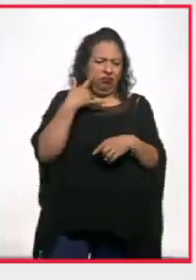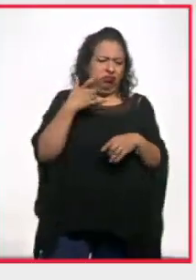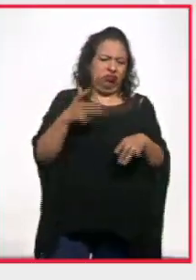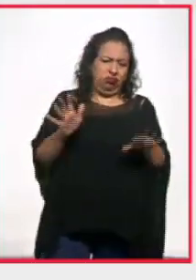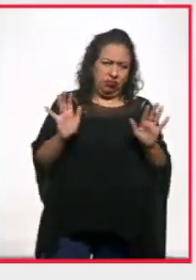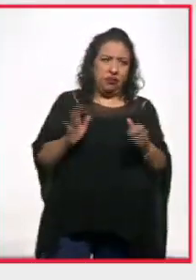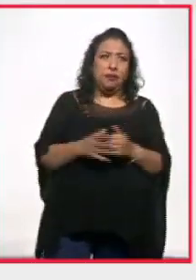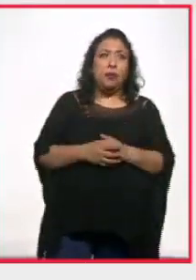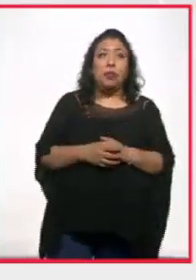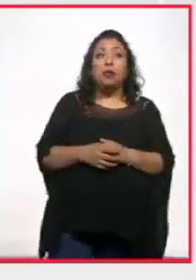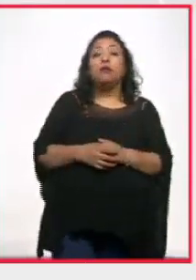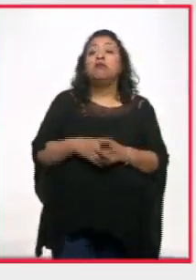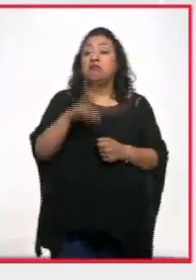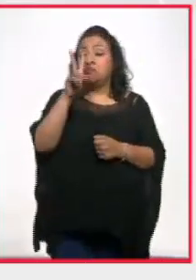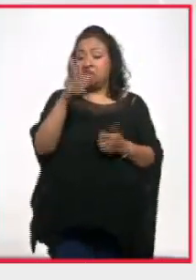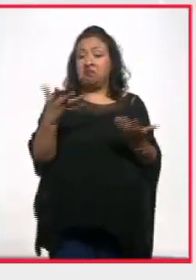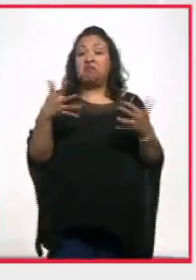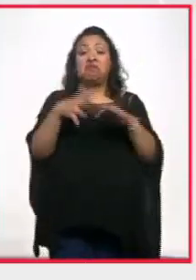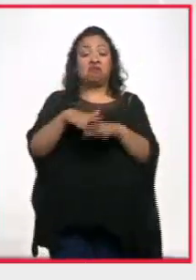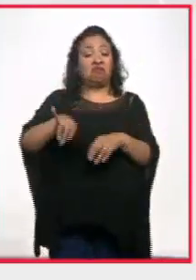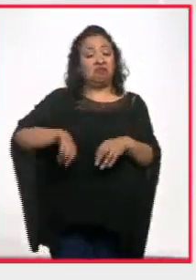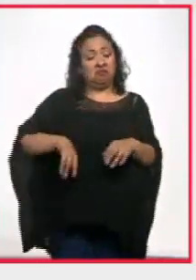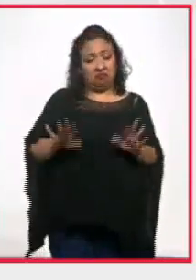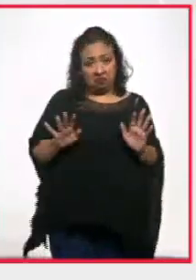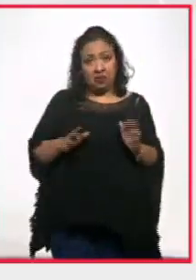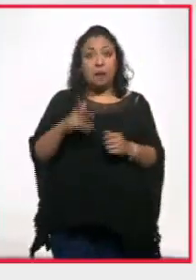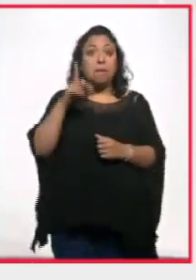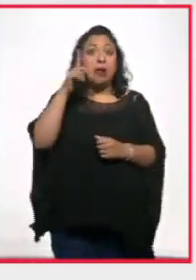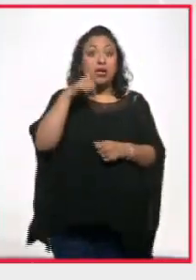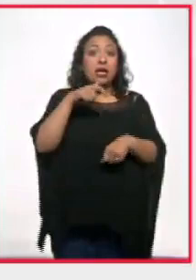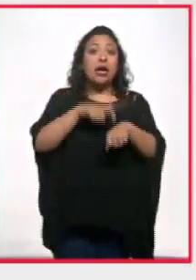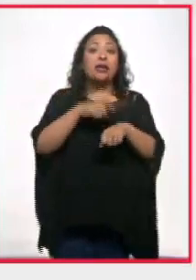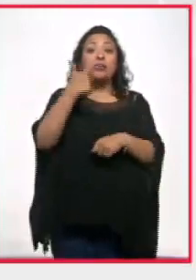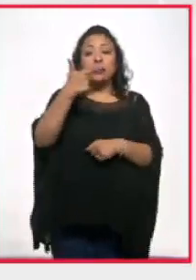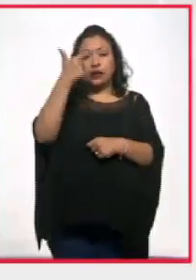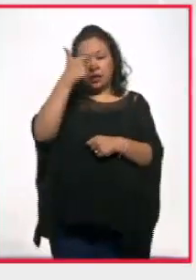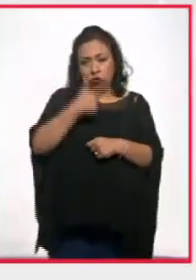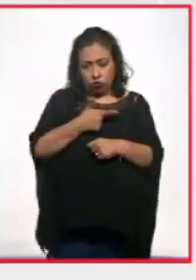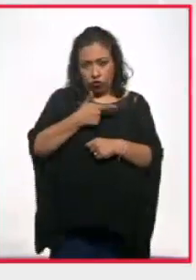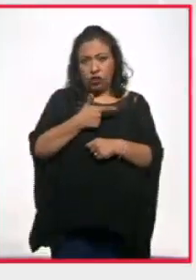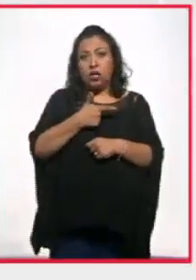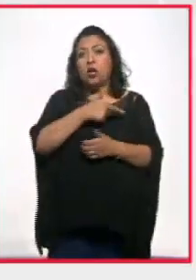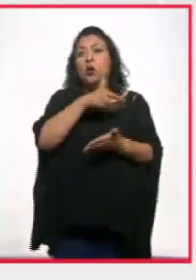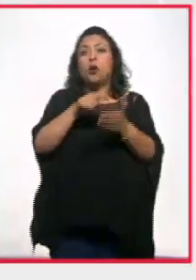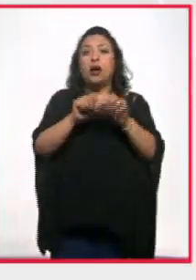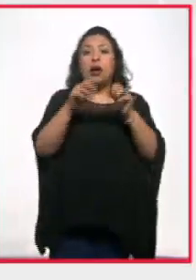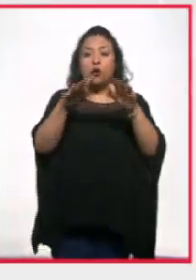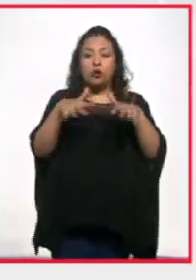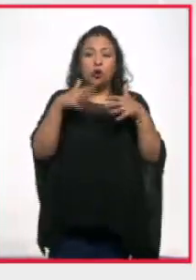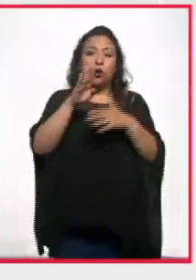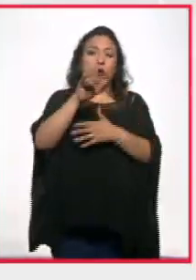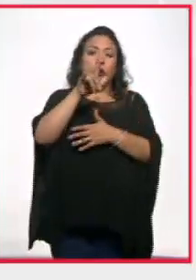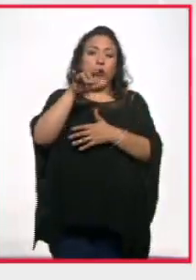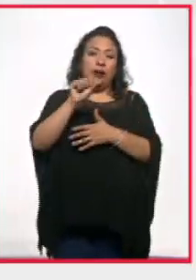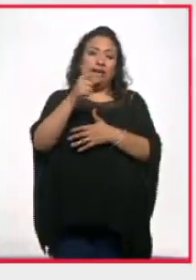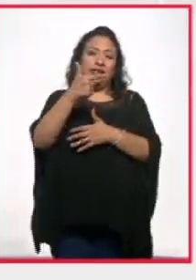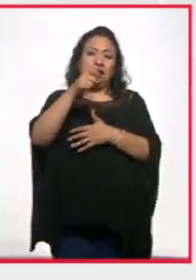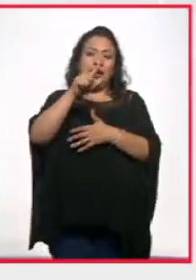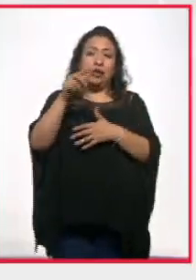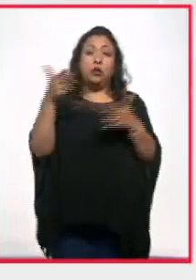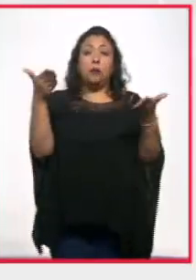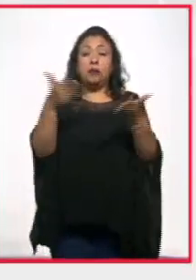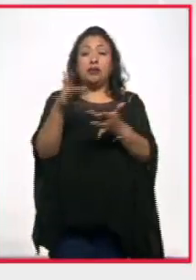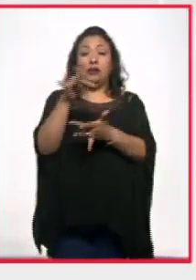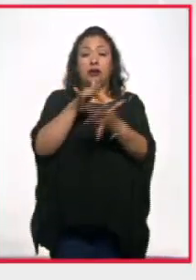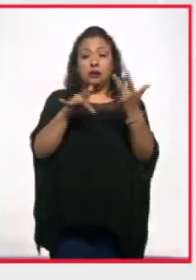extraña. Realmente una combinación muy interesante. Entonces, mañana a las 7:00 p.m. en el Auditorio Blas Galindo, la presentación del disco y,